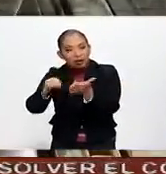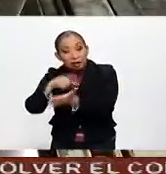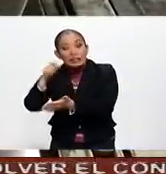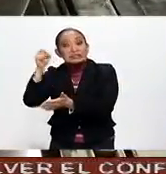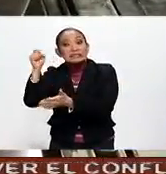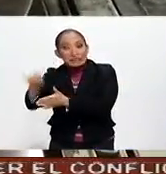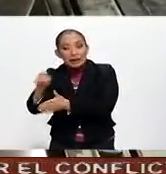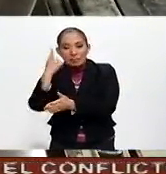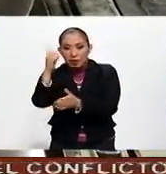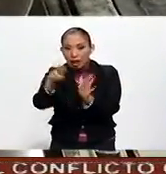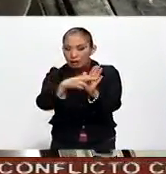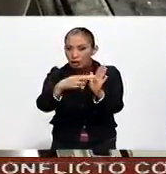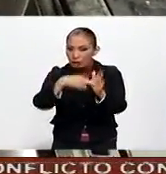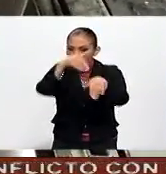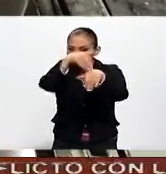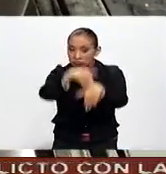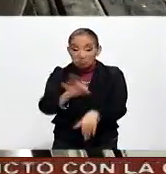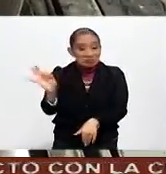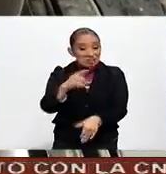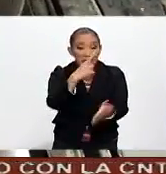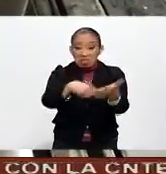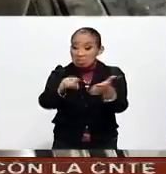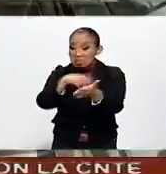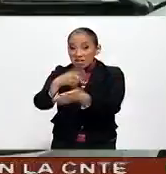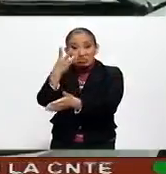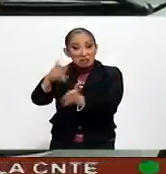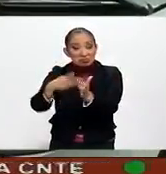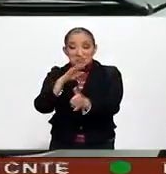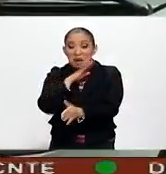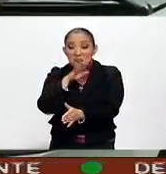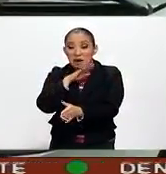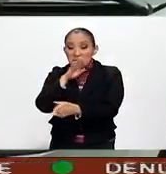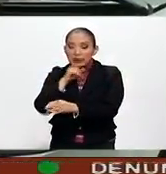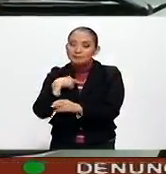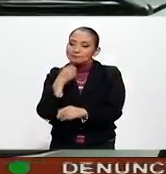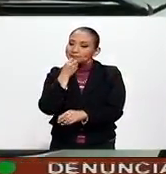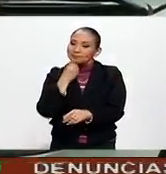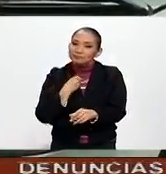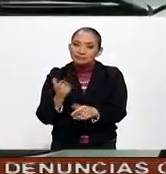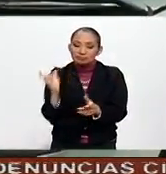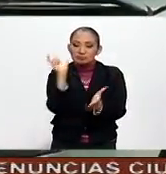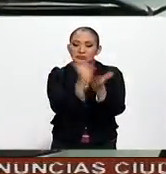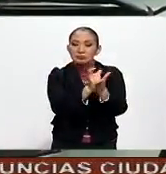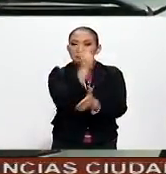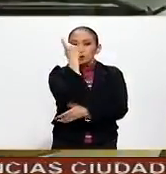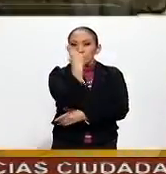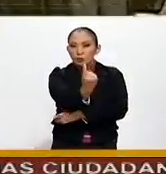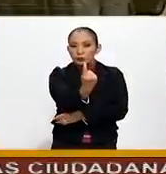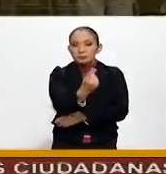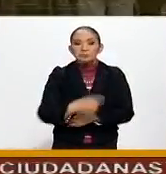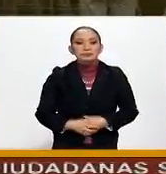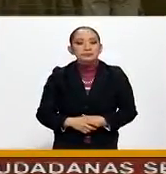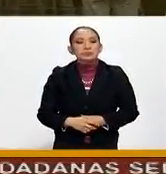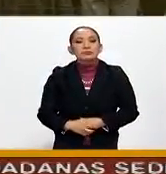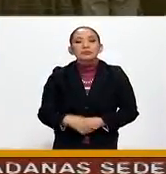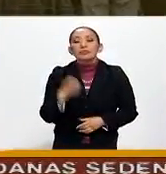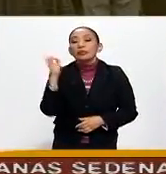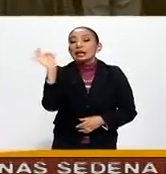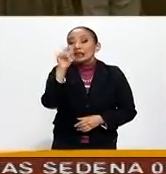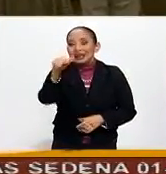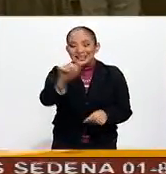nuevos criterios de la norma. En caso de no conseguirlo, se harán acreedores al holograma 1.